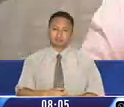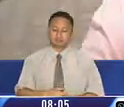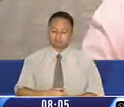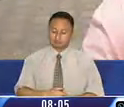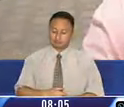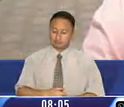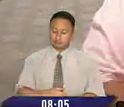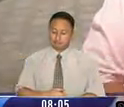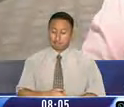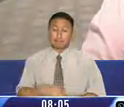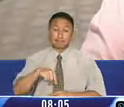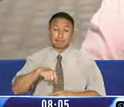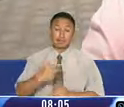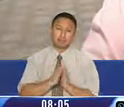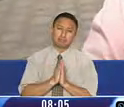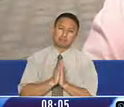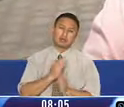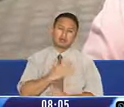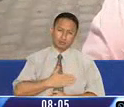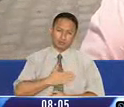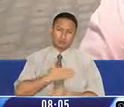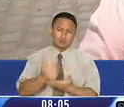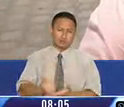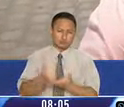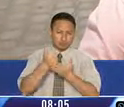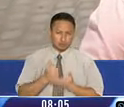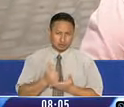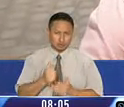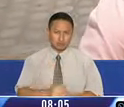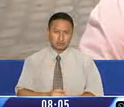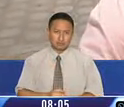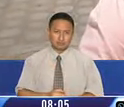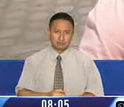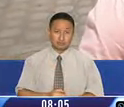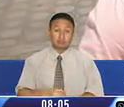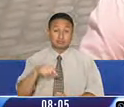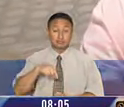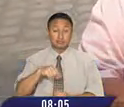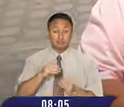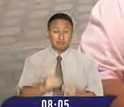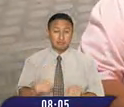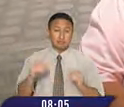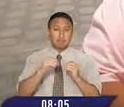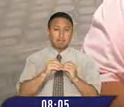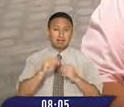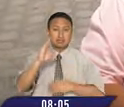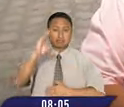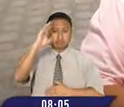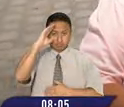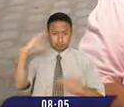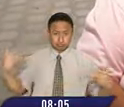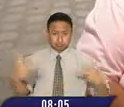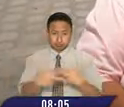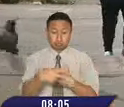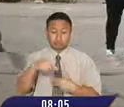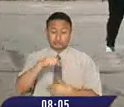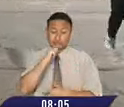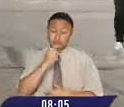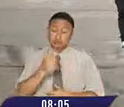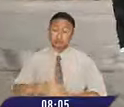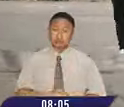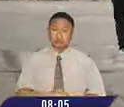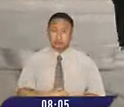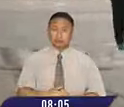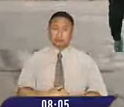Estamos pidiendo que por favor nos ayuden también, haya más patrullaje, porque sí nos hace falta. En